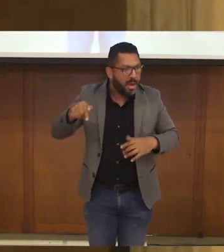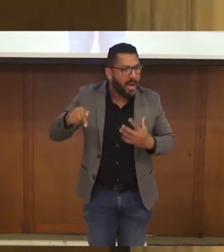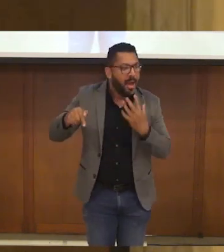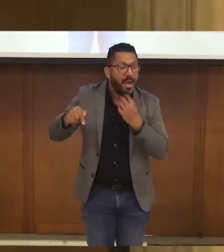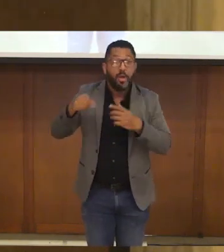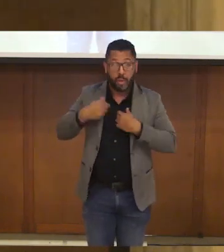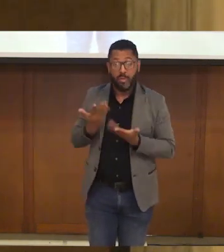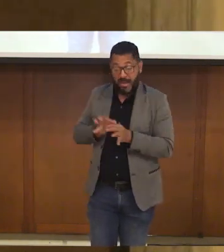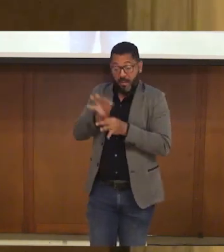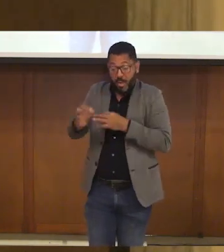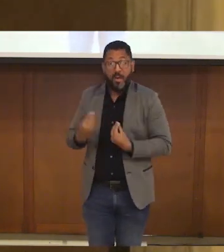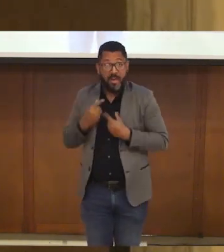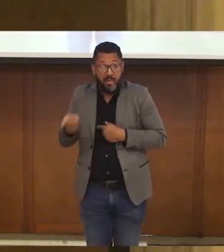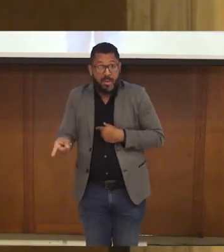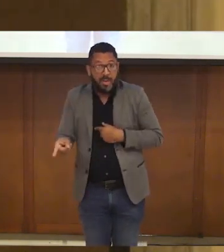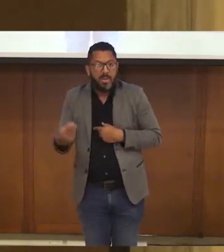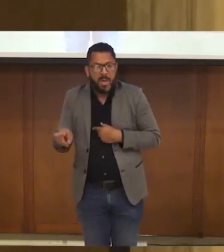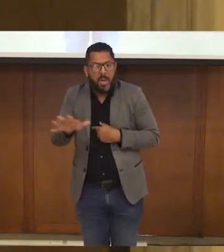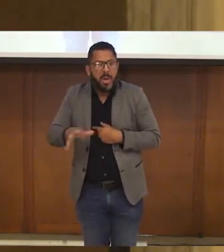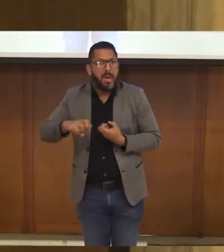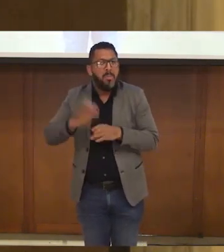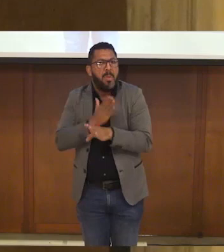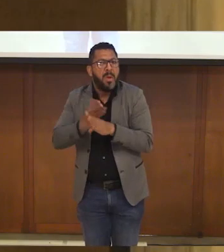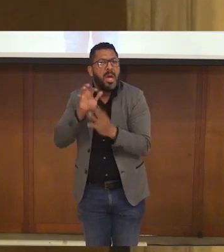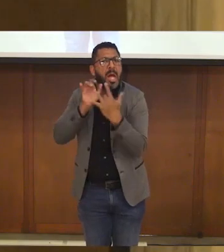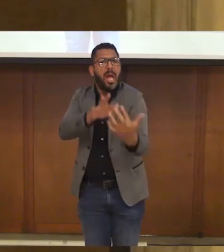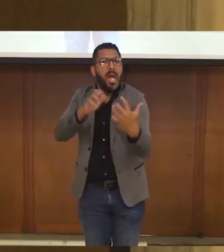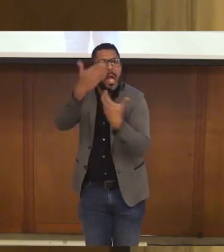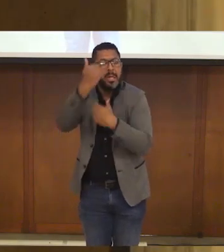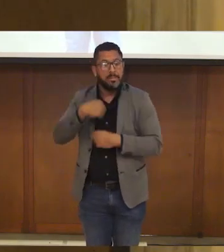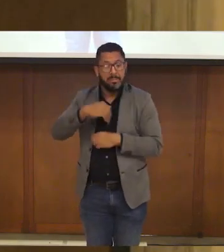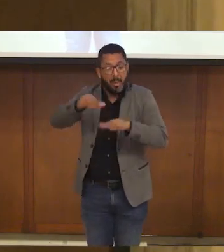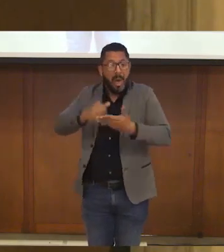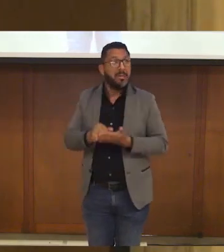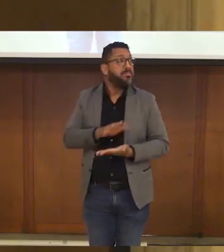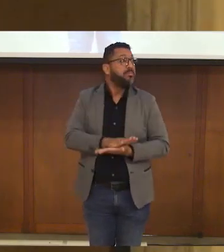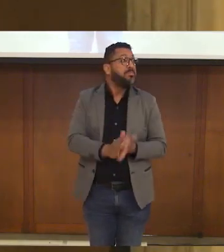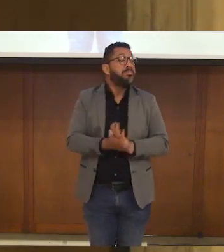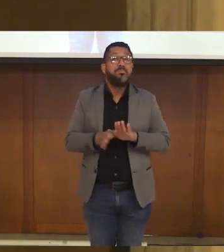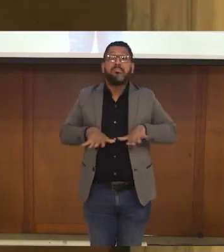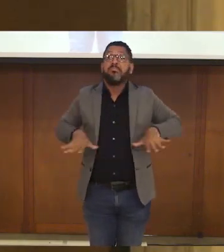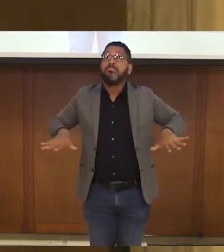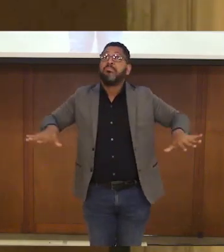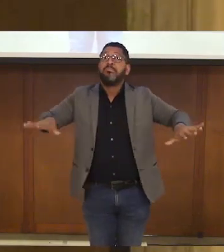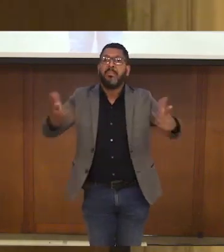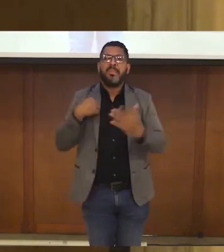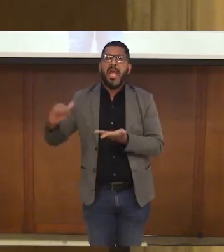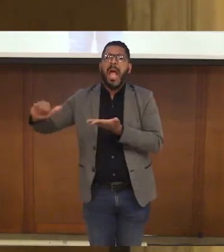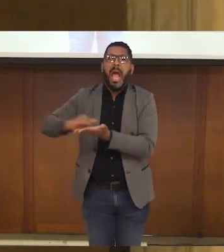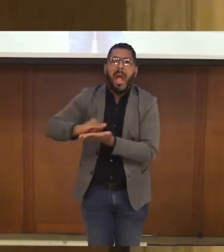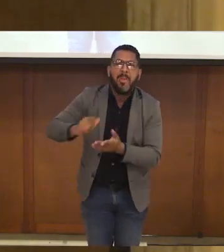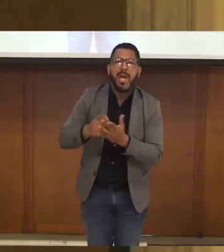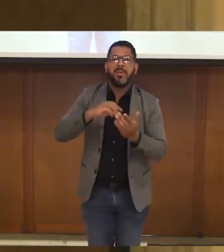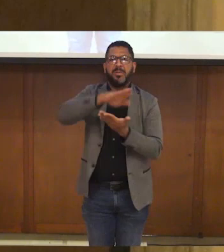distinta a la que uno vive. Yo vivo en un pueblo, pero es un pueblo que no tiene problemas de guerrilla, es un pueblo que tiene todas las comodidades,